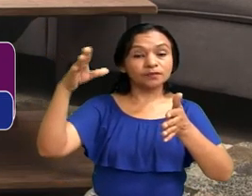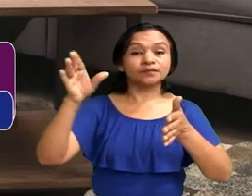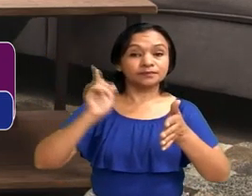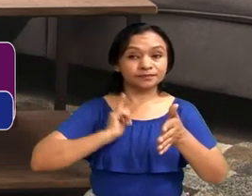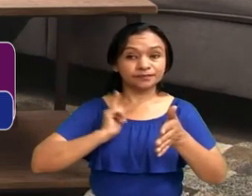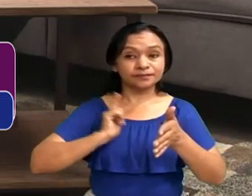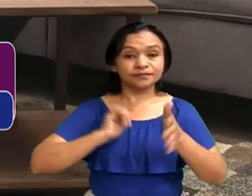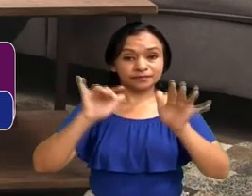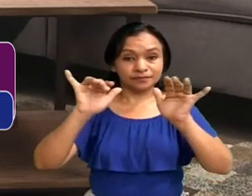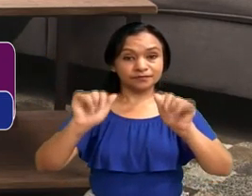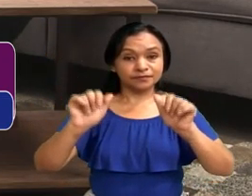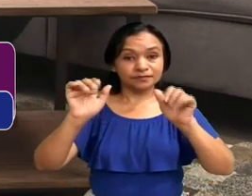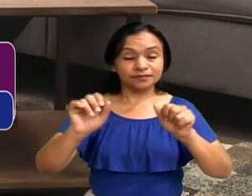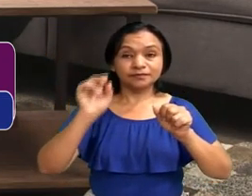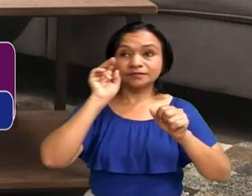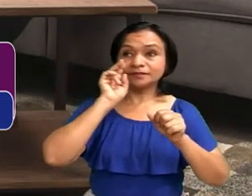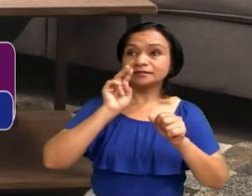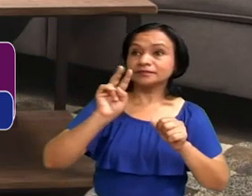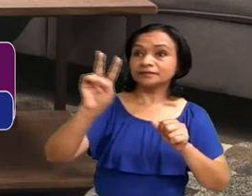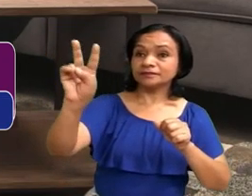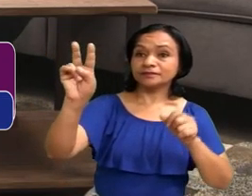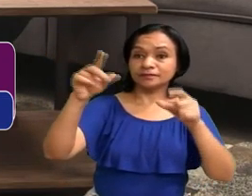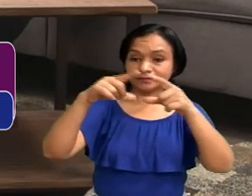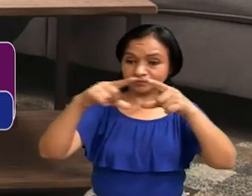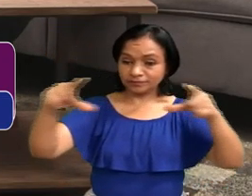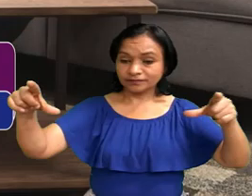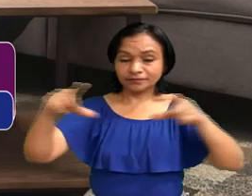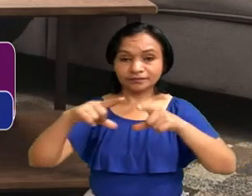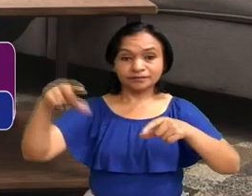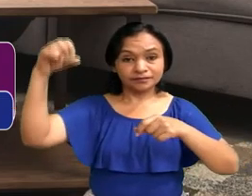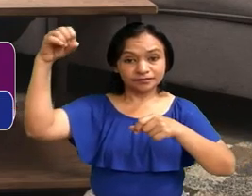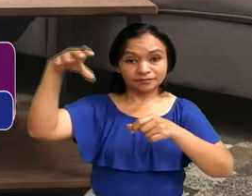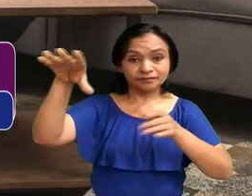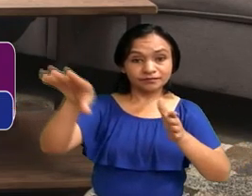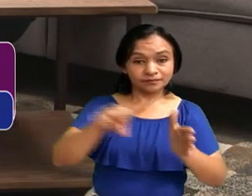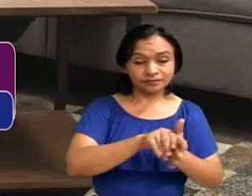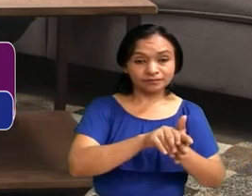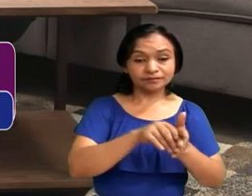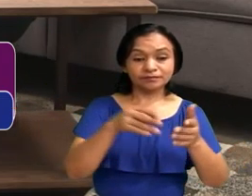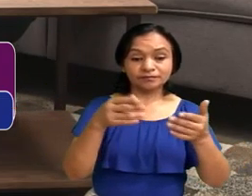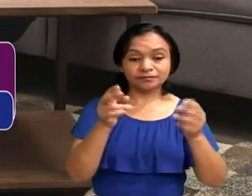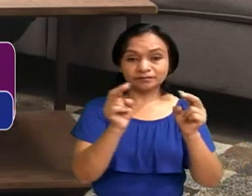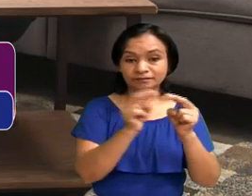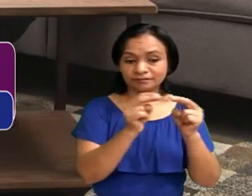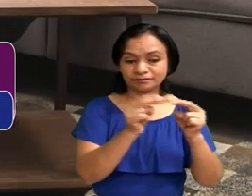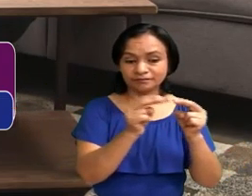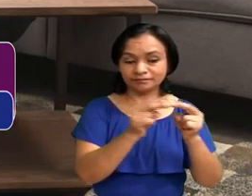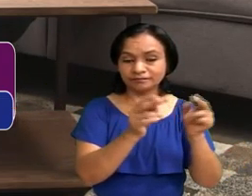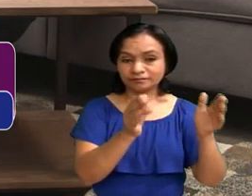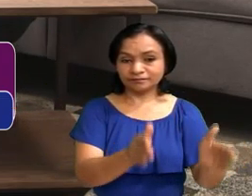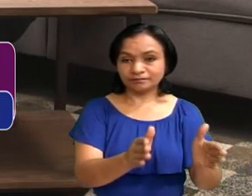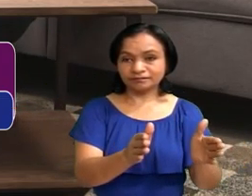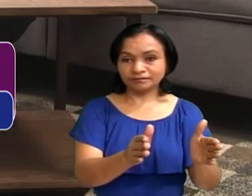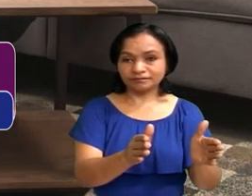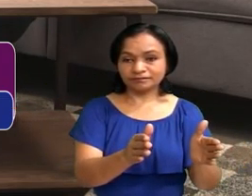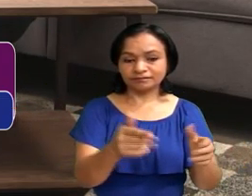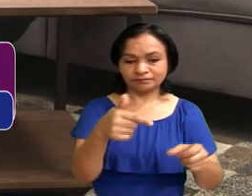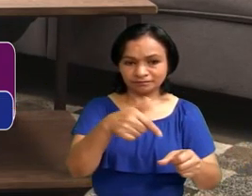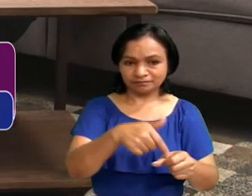ya se están instalando ahí, si uno va ahí ya estamos instalándolo. Un banco de batería y unas plantas